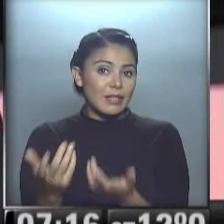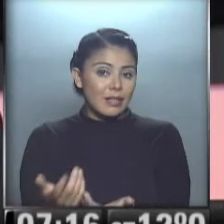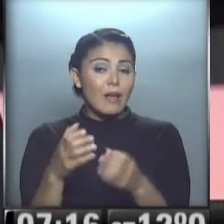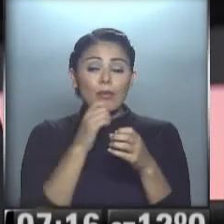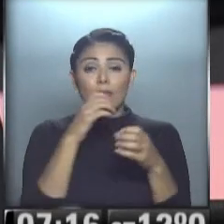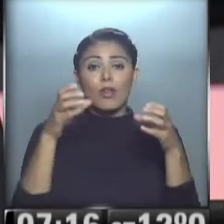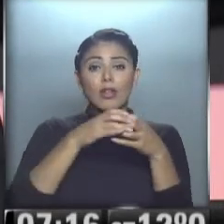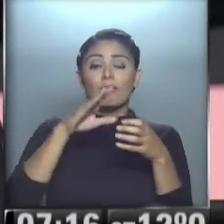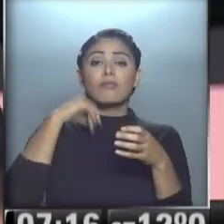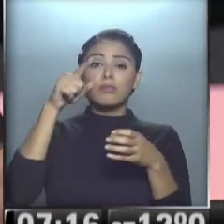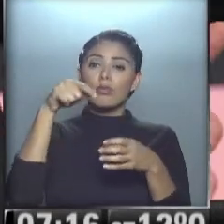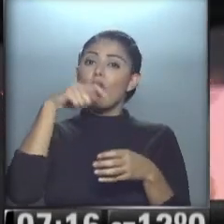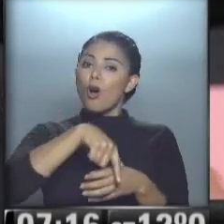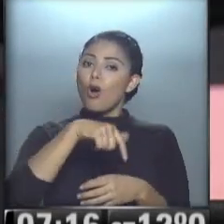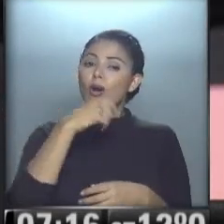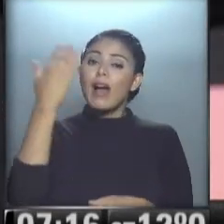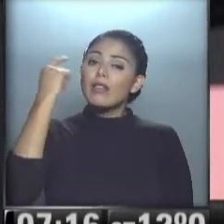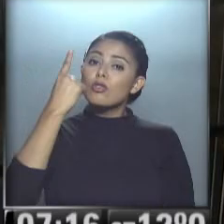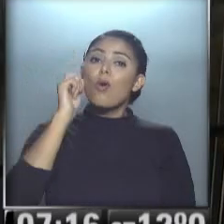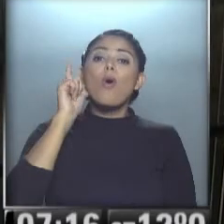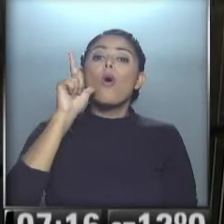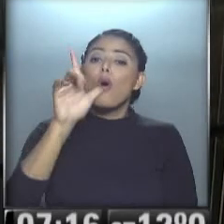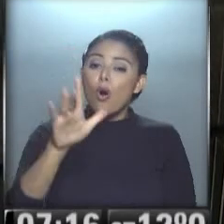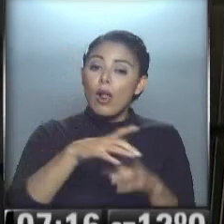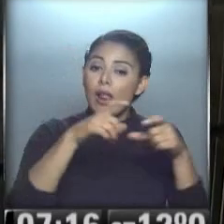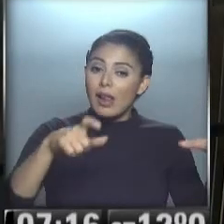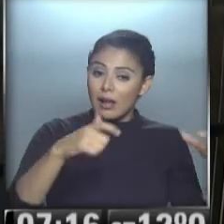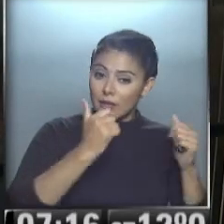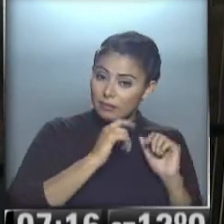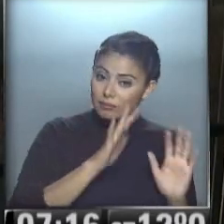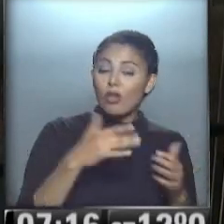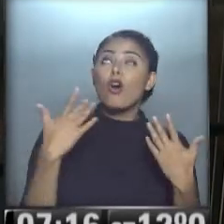cerrar la historia en condición de local, marcó un gol en la Fortaleza. Ganando 1-0 pasa Santos Laguna. Exactamente. Bueno, ojalá que no suceda.